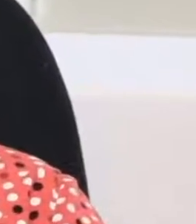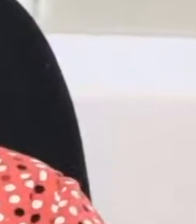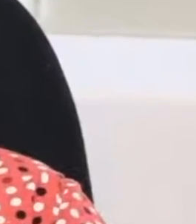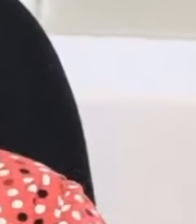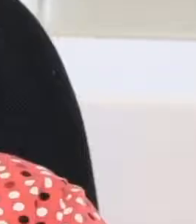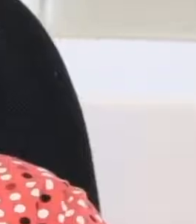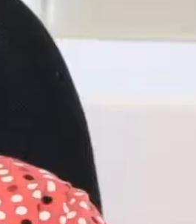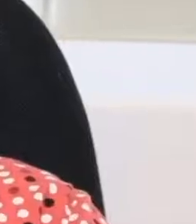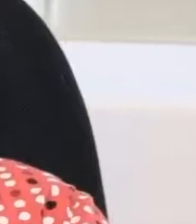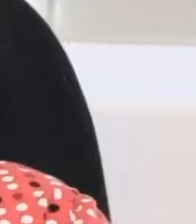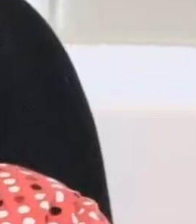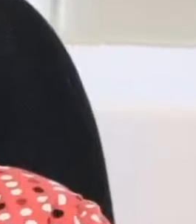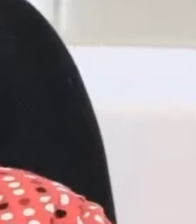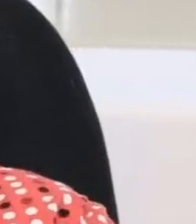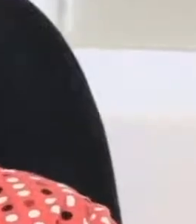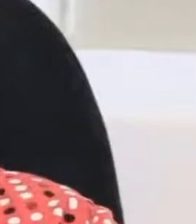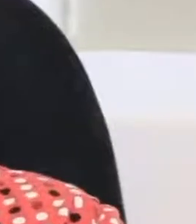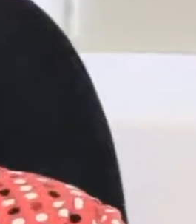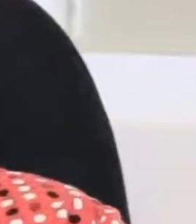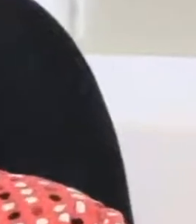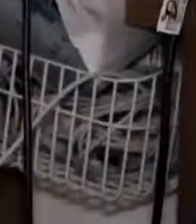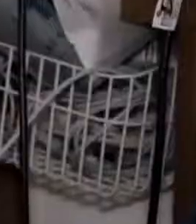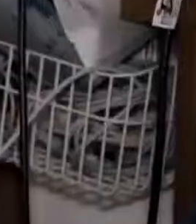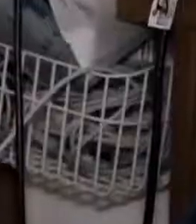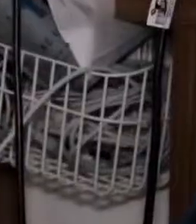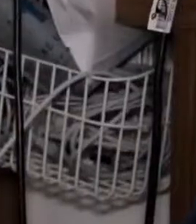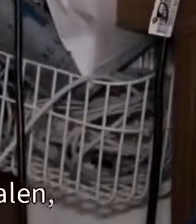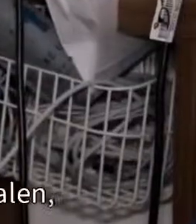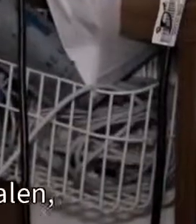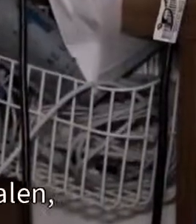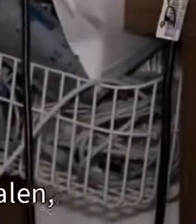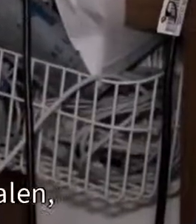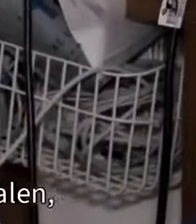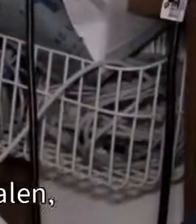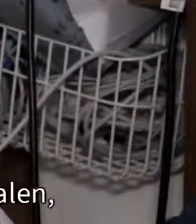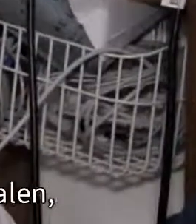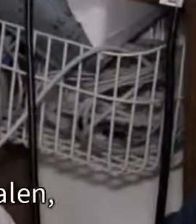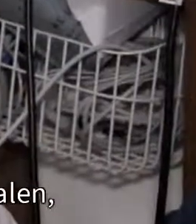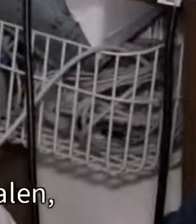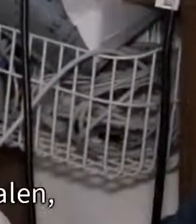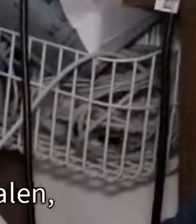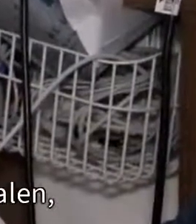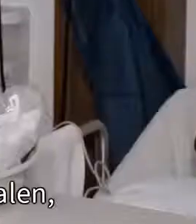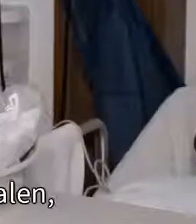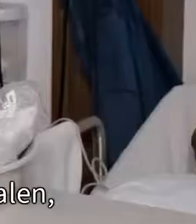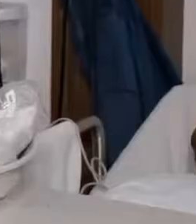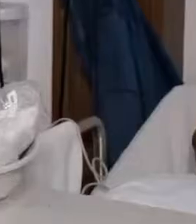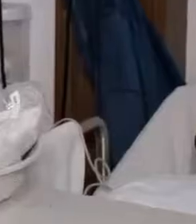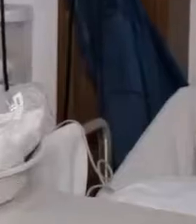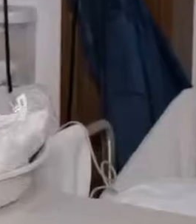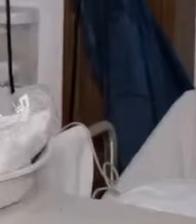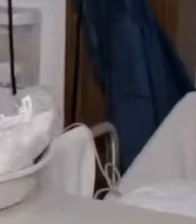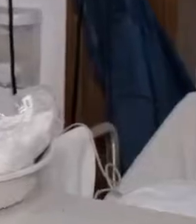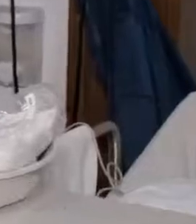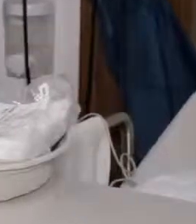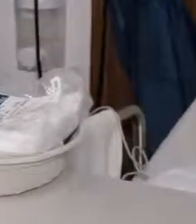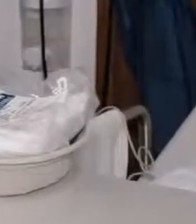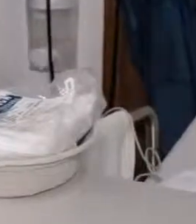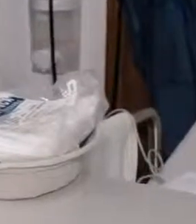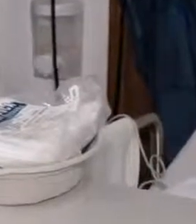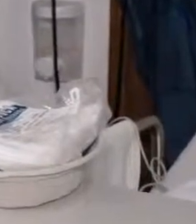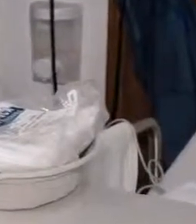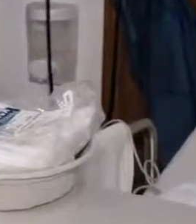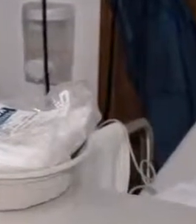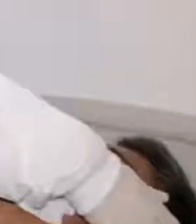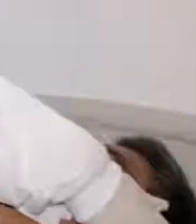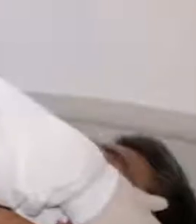de protección, cansancio, no poder comer, pero cuando vemos a los pacientes que salen es la mejor satisfacción. Bueno,